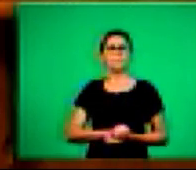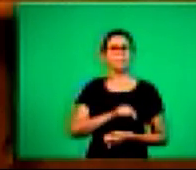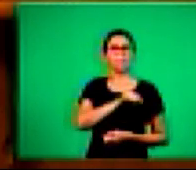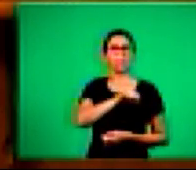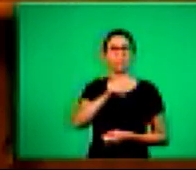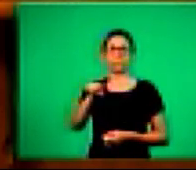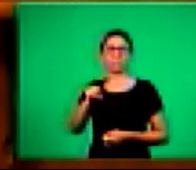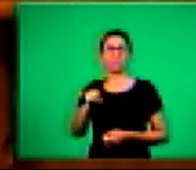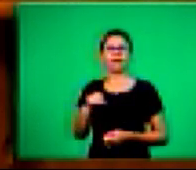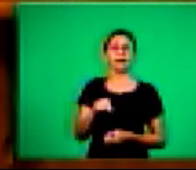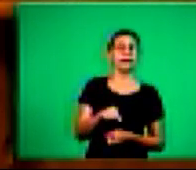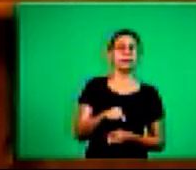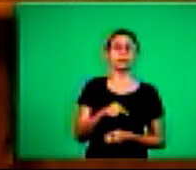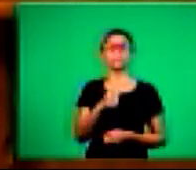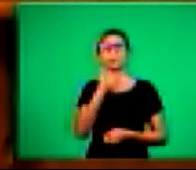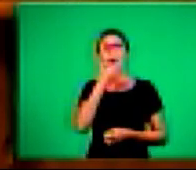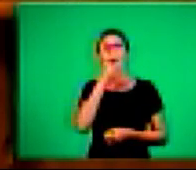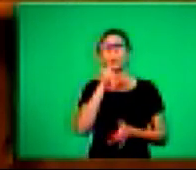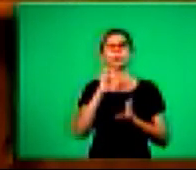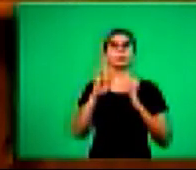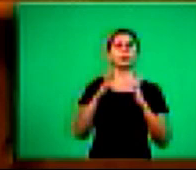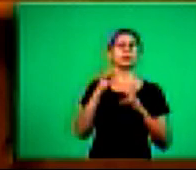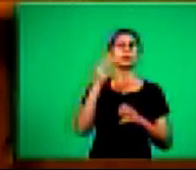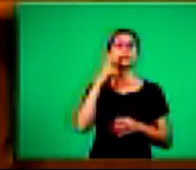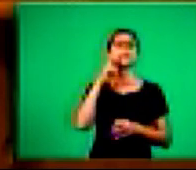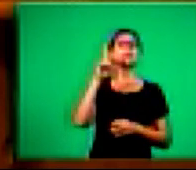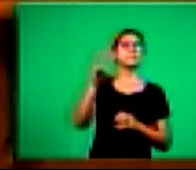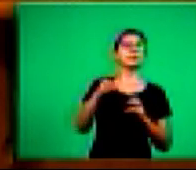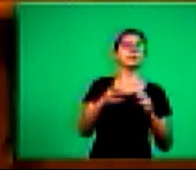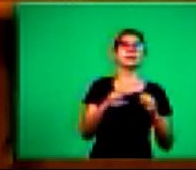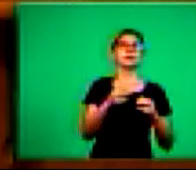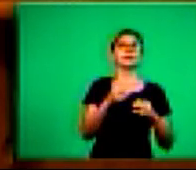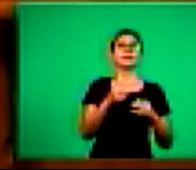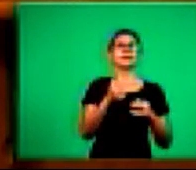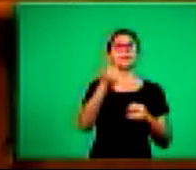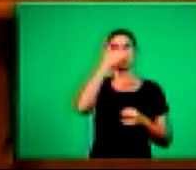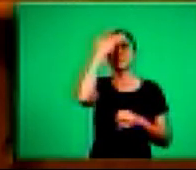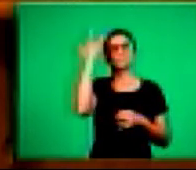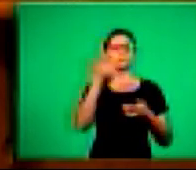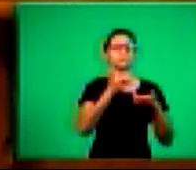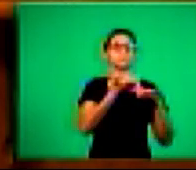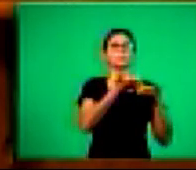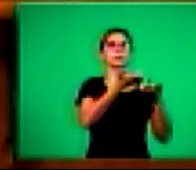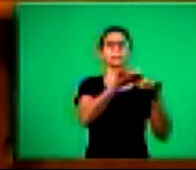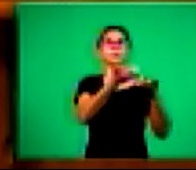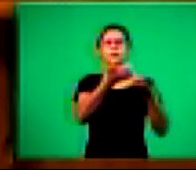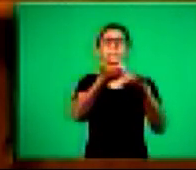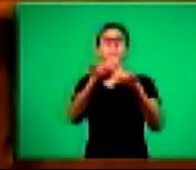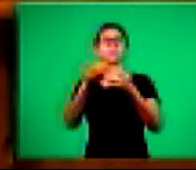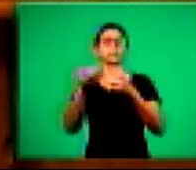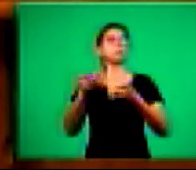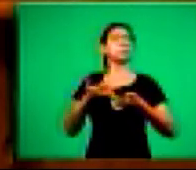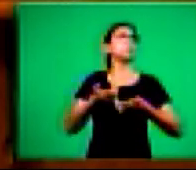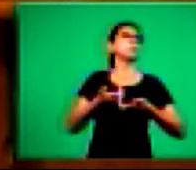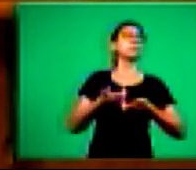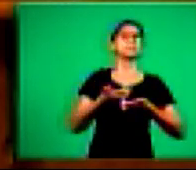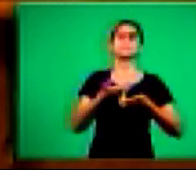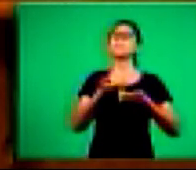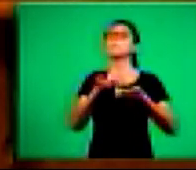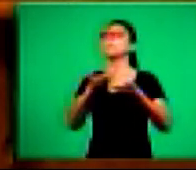las personas caminando con sus lámparas la belleza de la fiesta para el novio ahora es a ver las lámparas